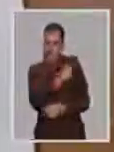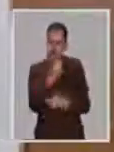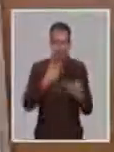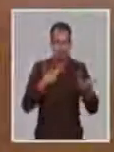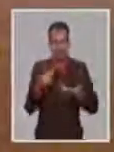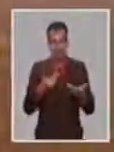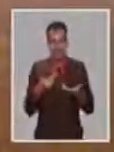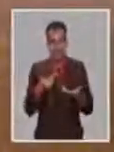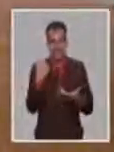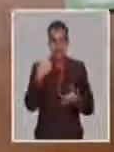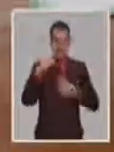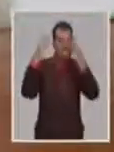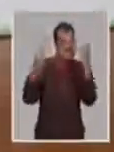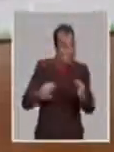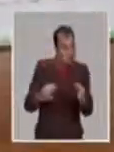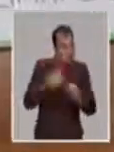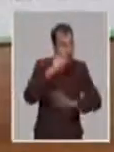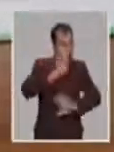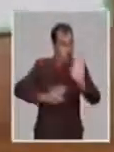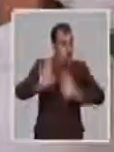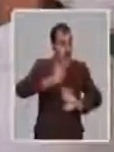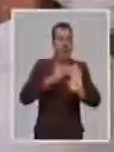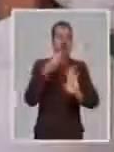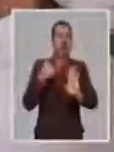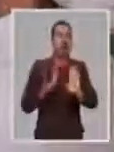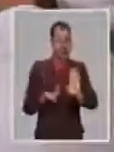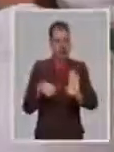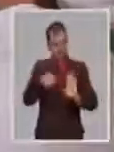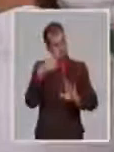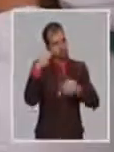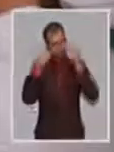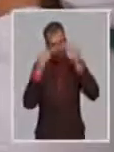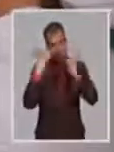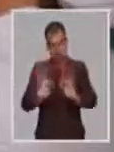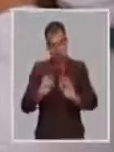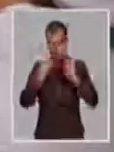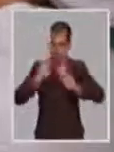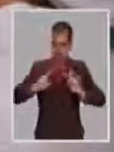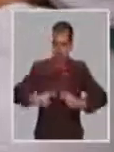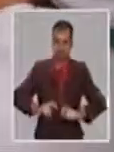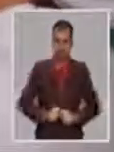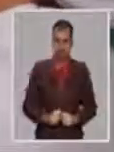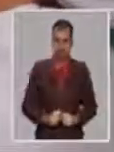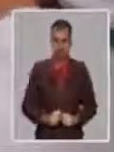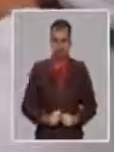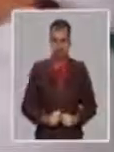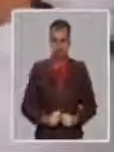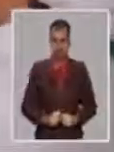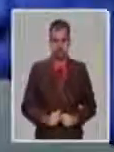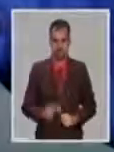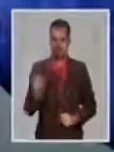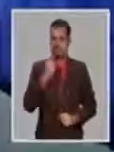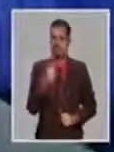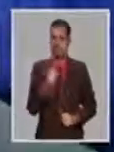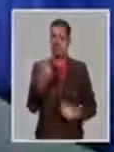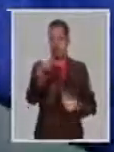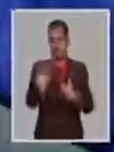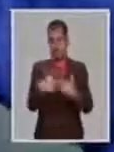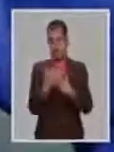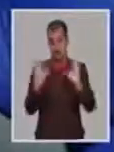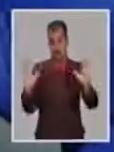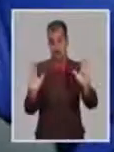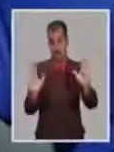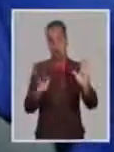continuarán analizándose la seguridad e inmunogenicidad del mismo. En tan solo 10 días deben incluirse y recibir su primera